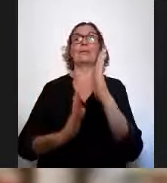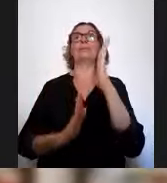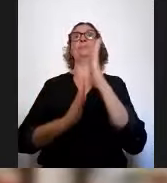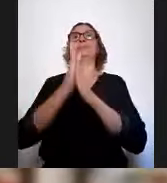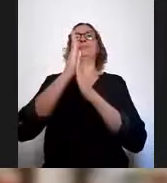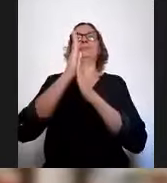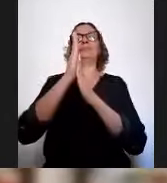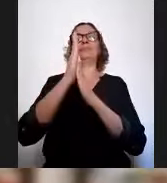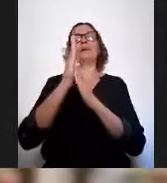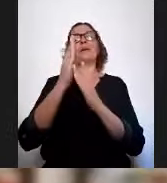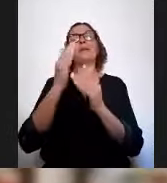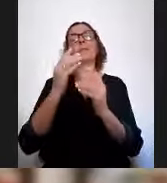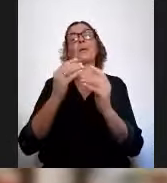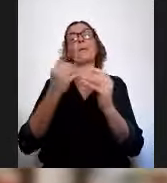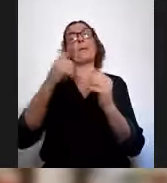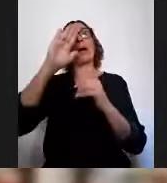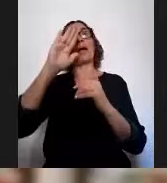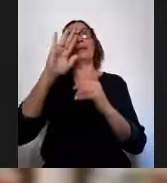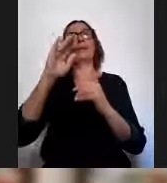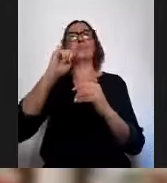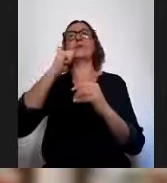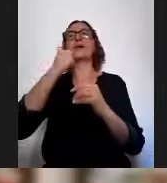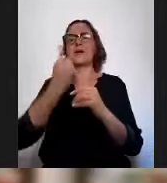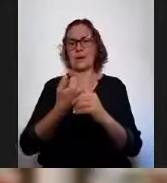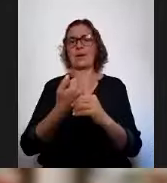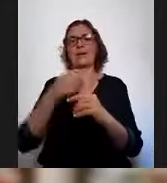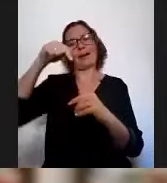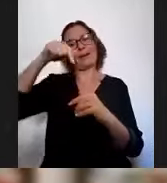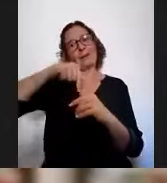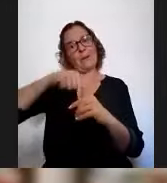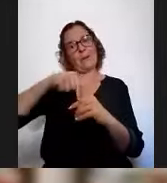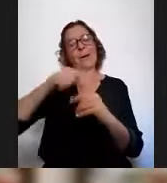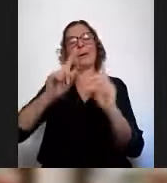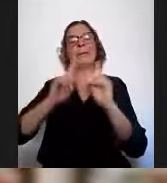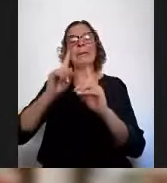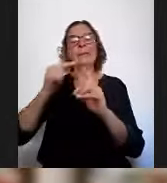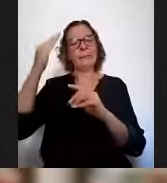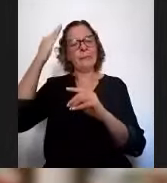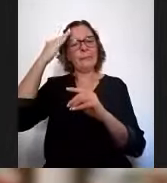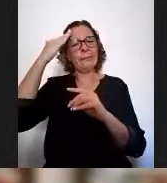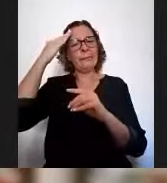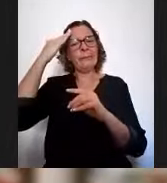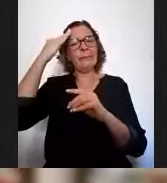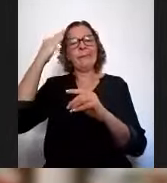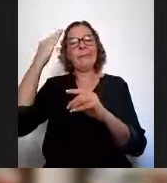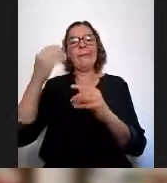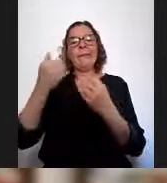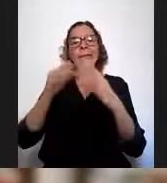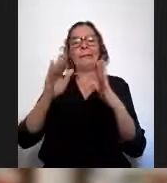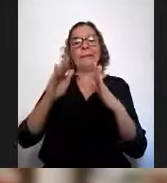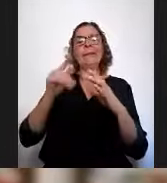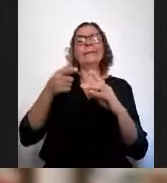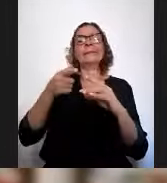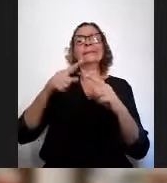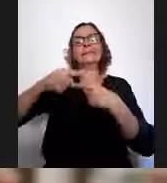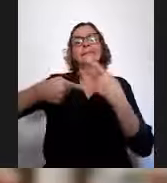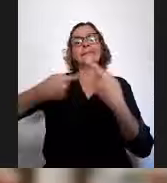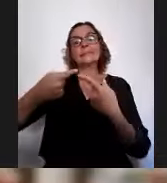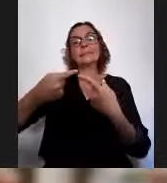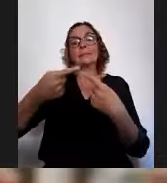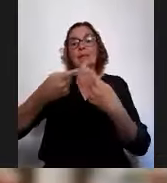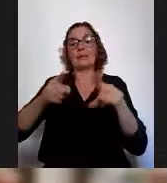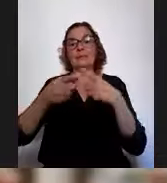más de las que estamos abajo y estamos convencidos que nuestro emprendimiento, después de hacer un montón de cosas que